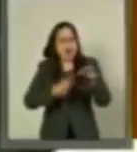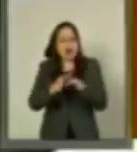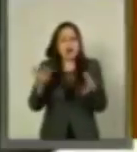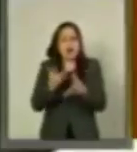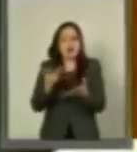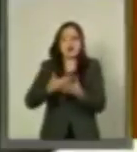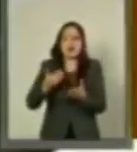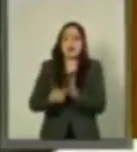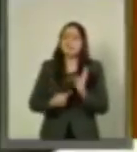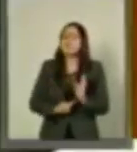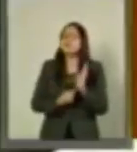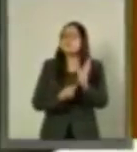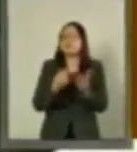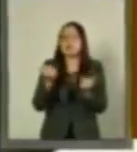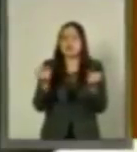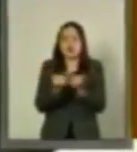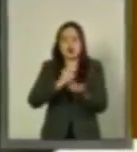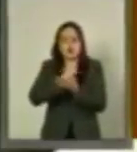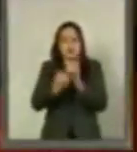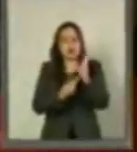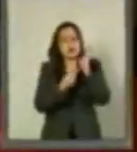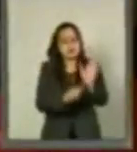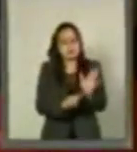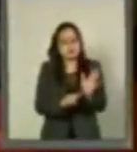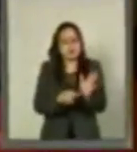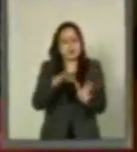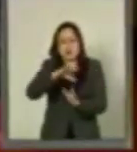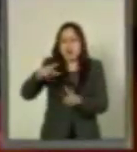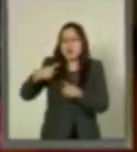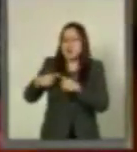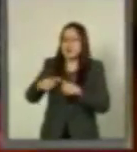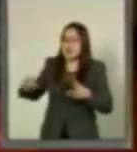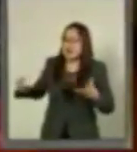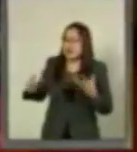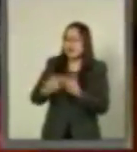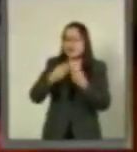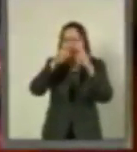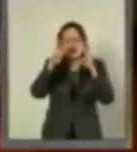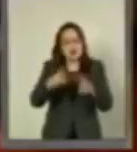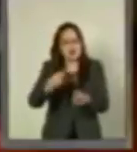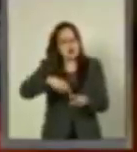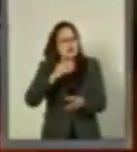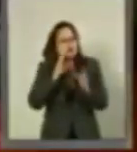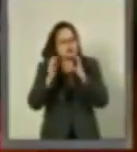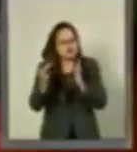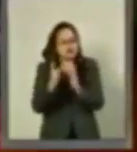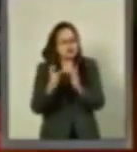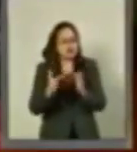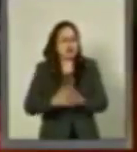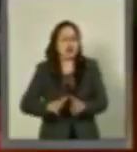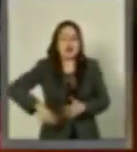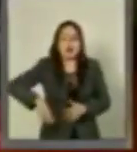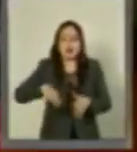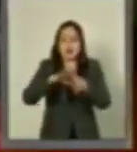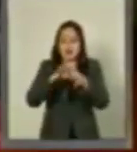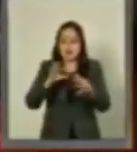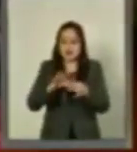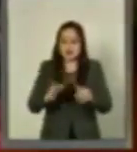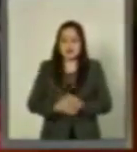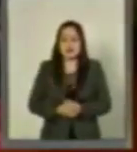de informarles que con todos los sectores tenemos comunicación. Y sobre lo que usted dice de